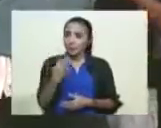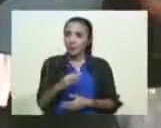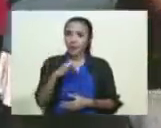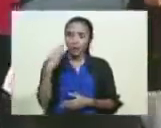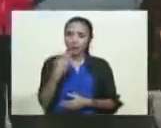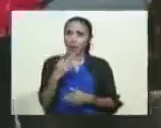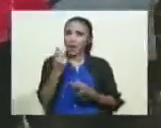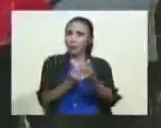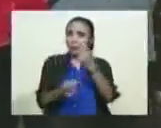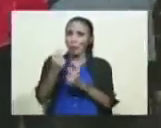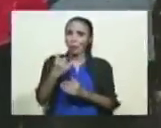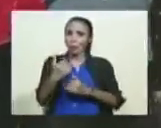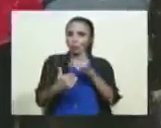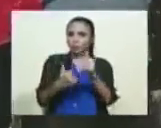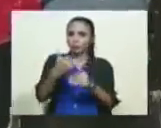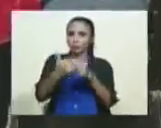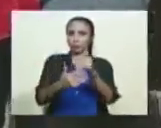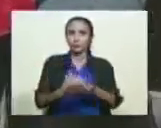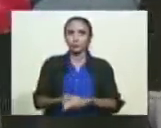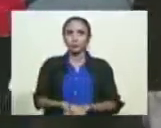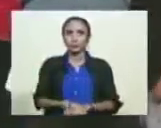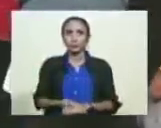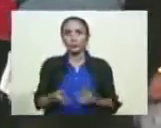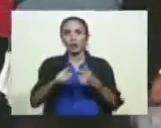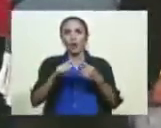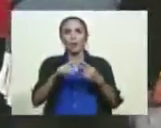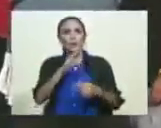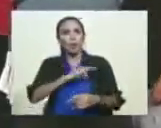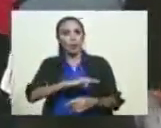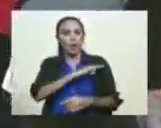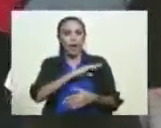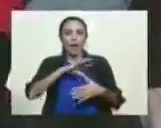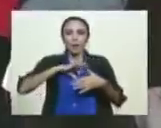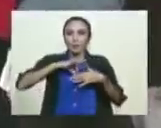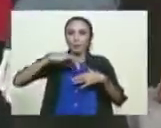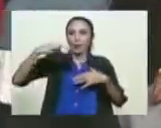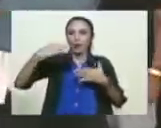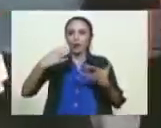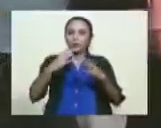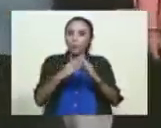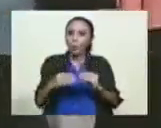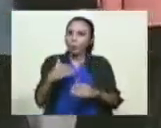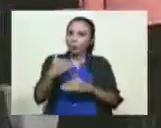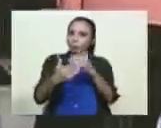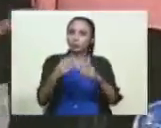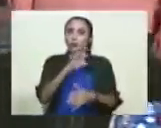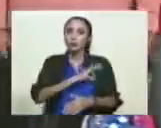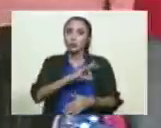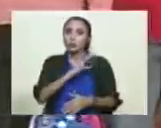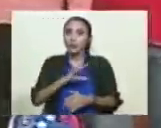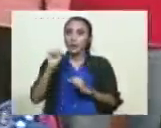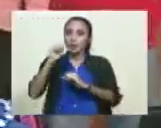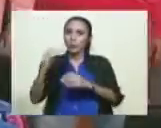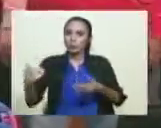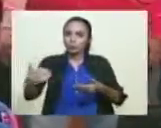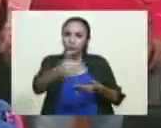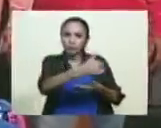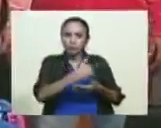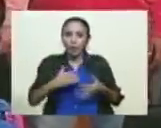económico, en lo moral, en lo espiritual. Construir el socialismo en lo